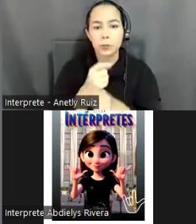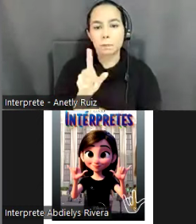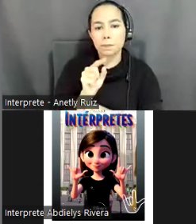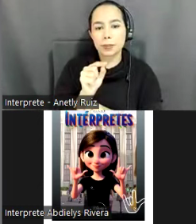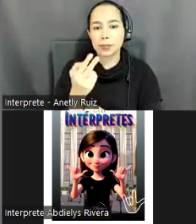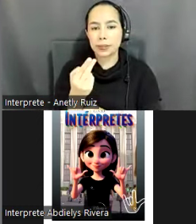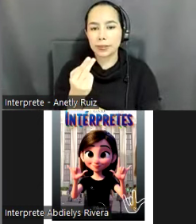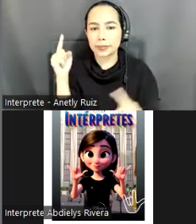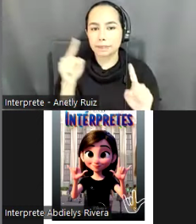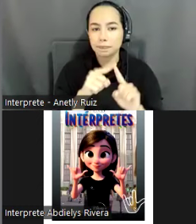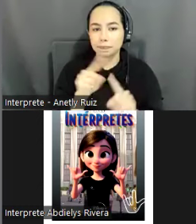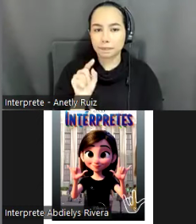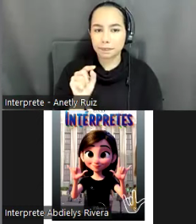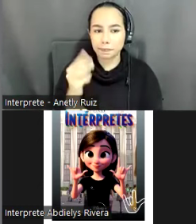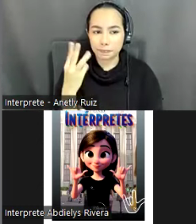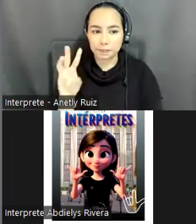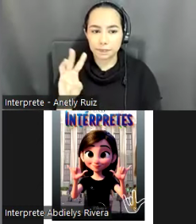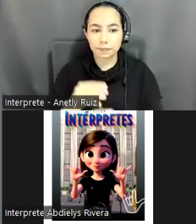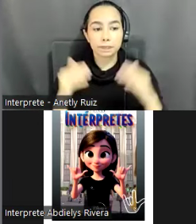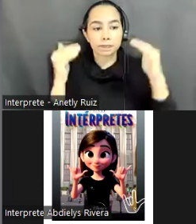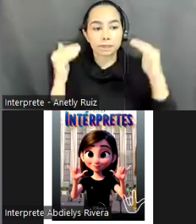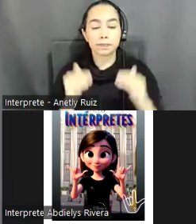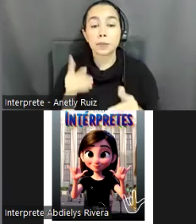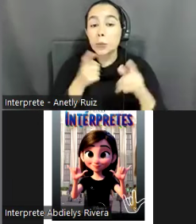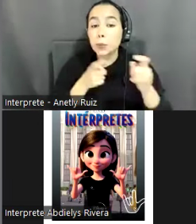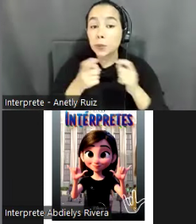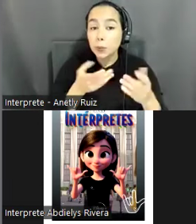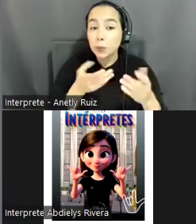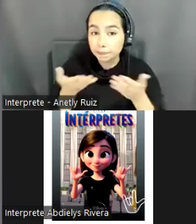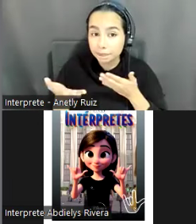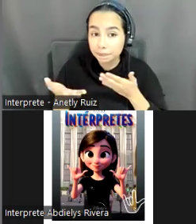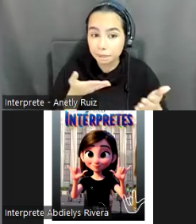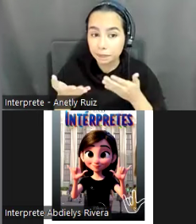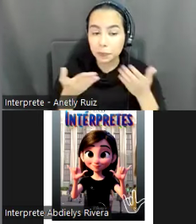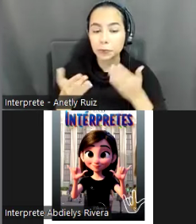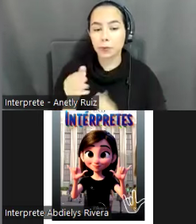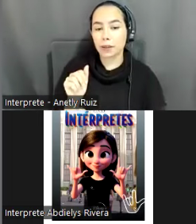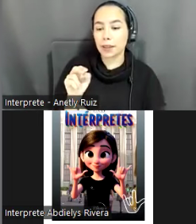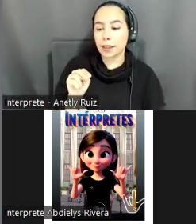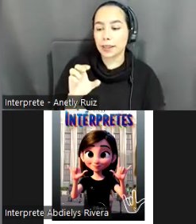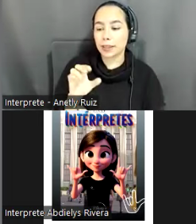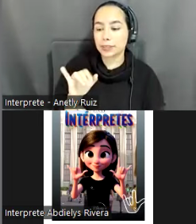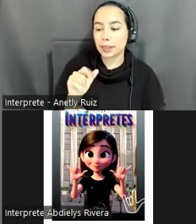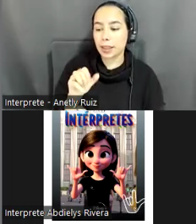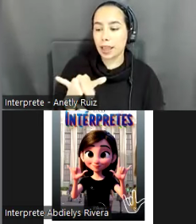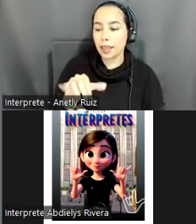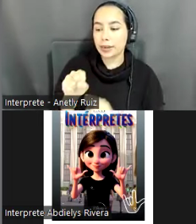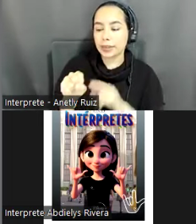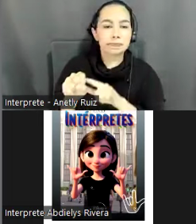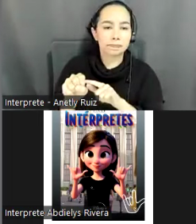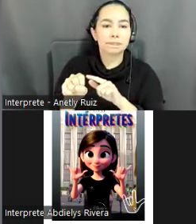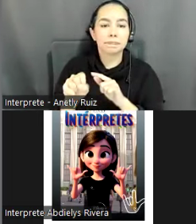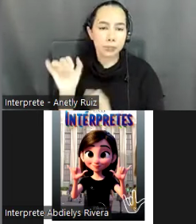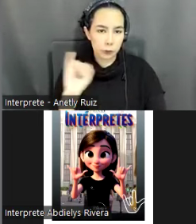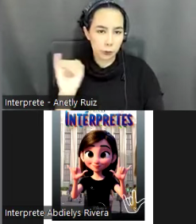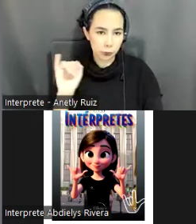de Puerto Rico del 2016 al 2018. De igual manera, ejerció como directora de operaciones de